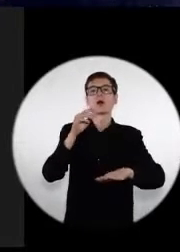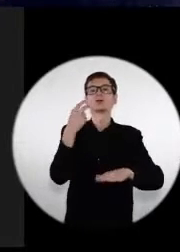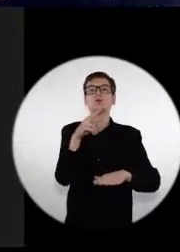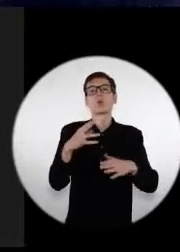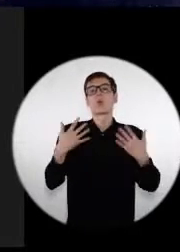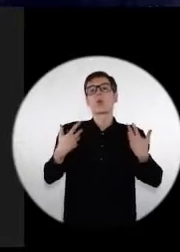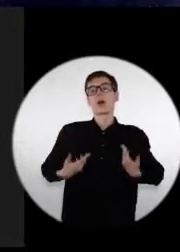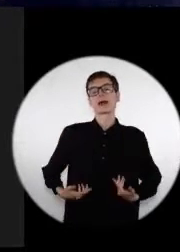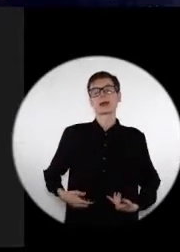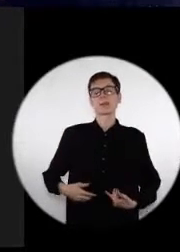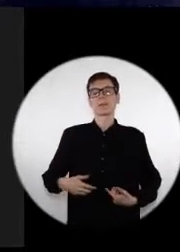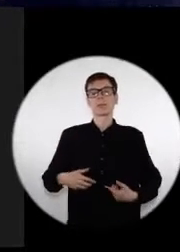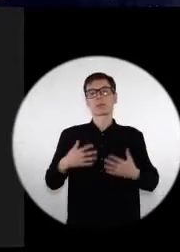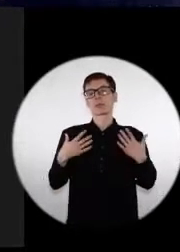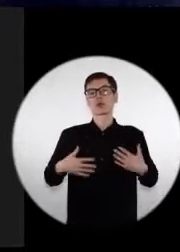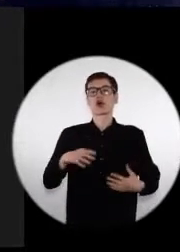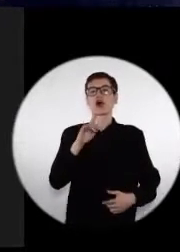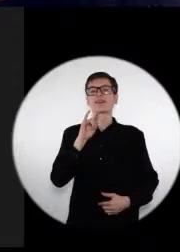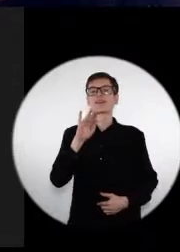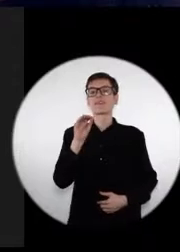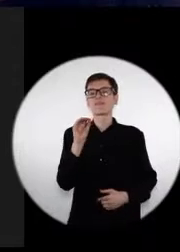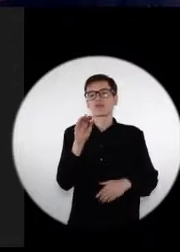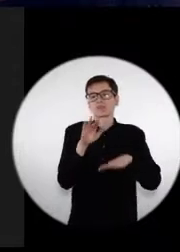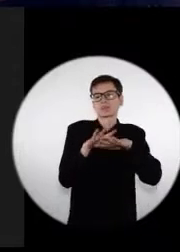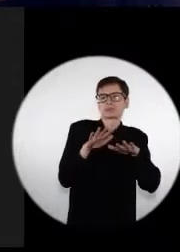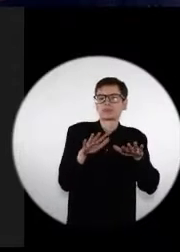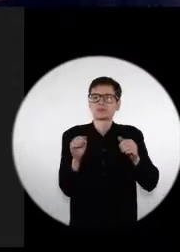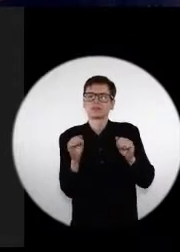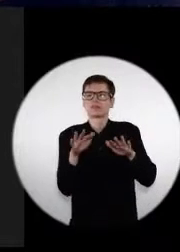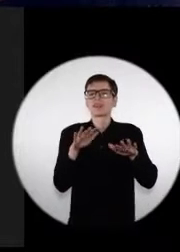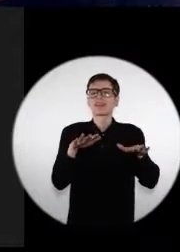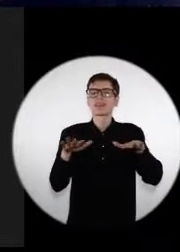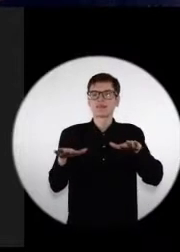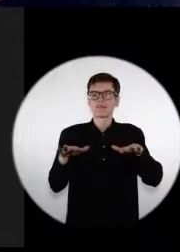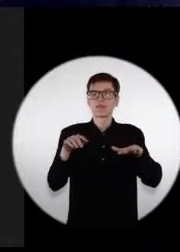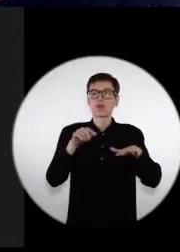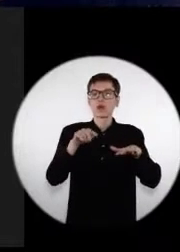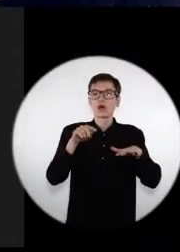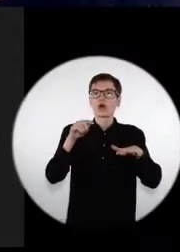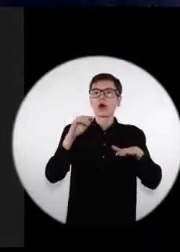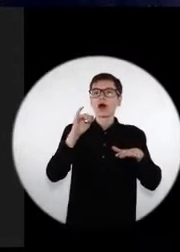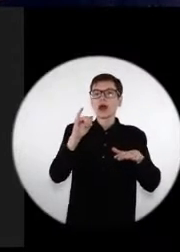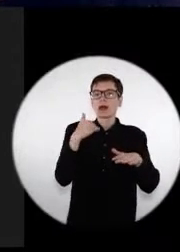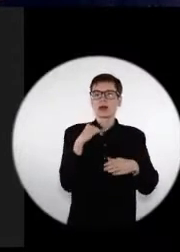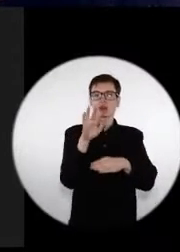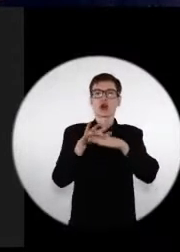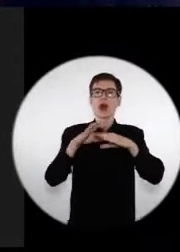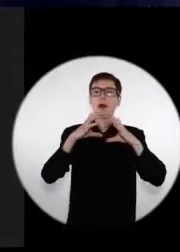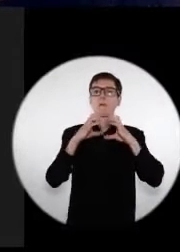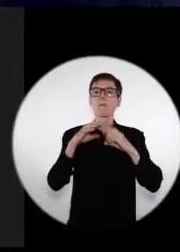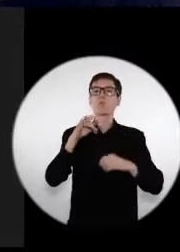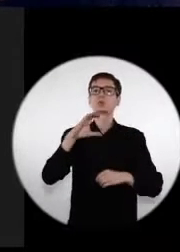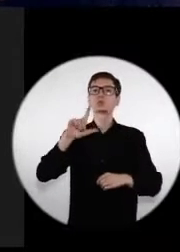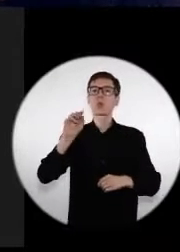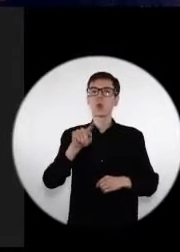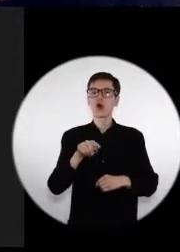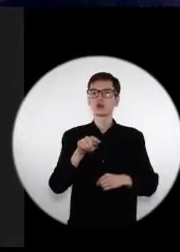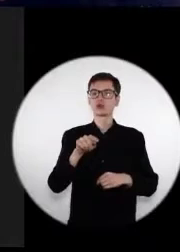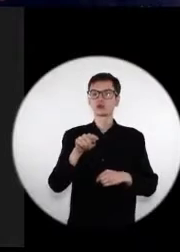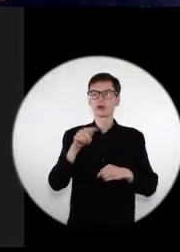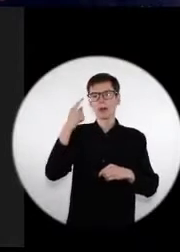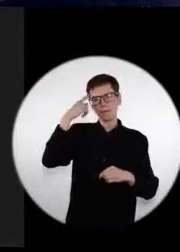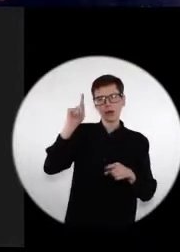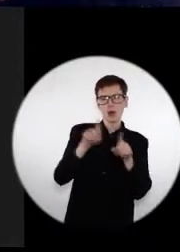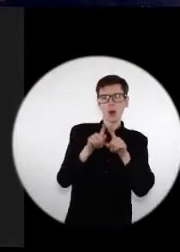y en vez de decir lo que su cuerpo tibio toque dos músculos y puedo decir yo que mi papá yo